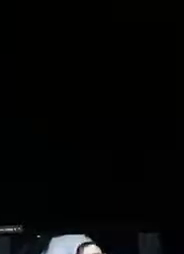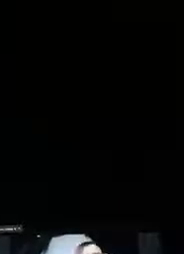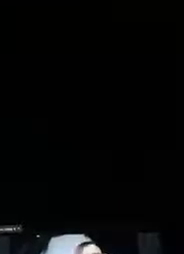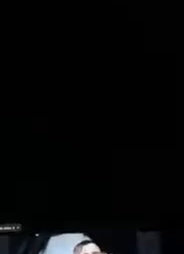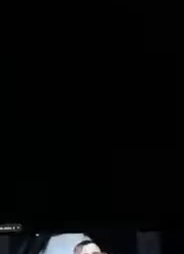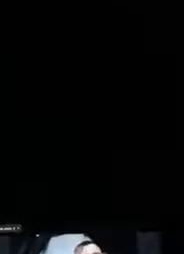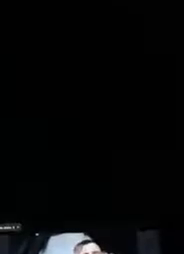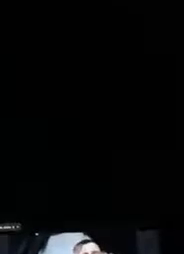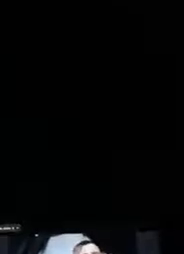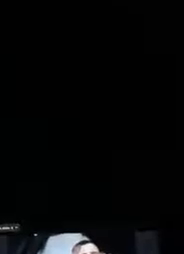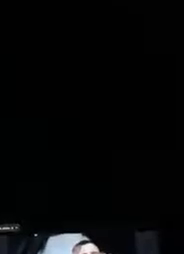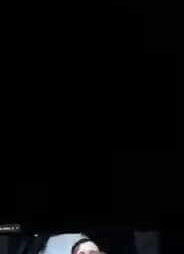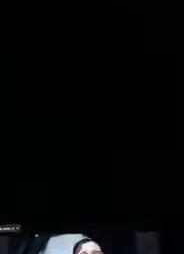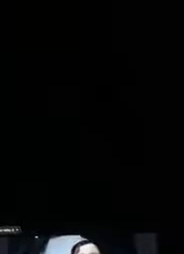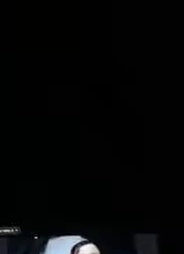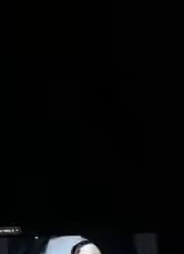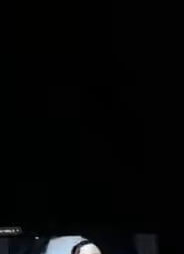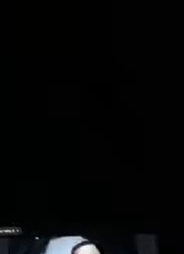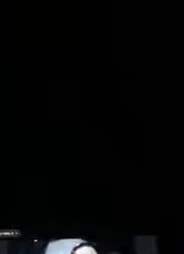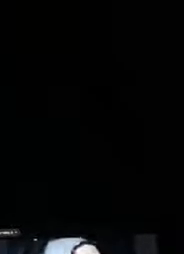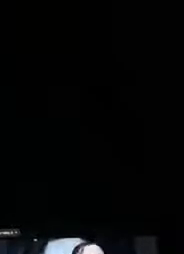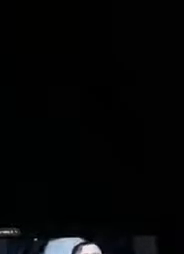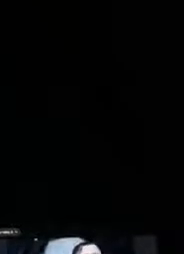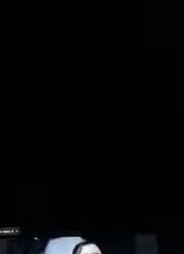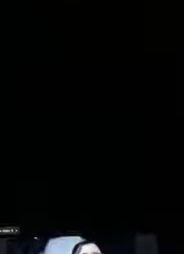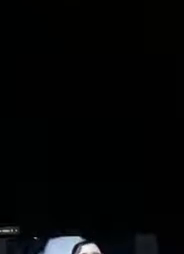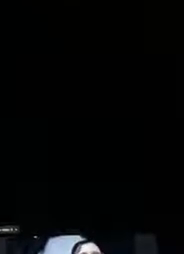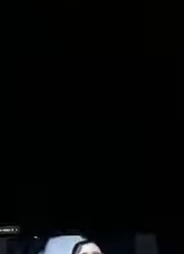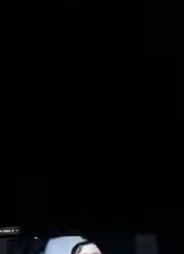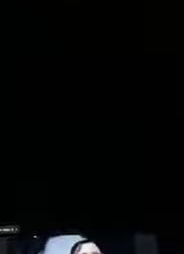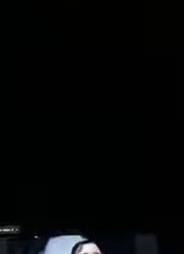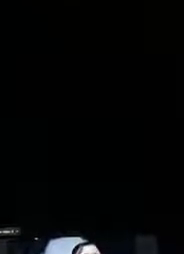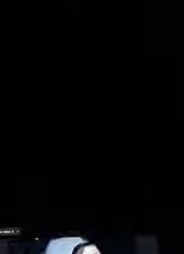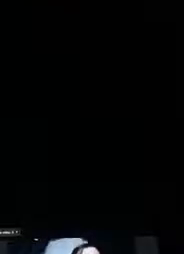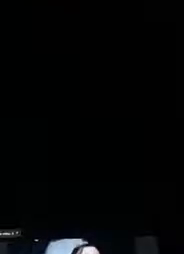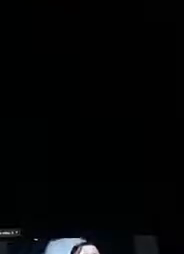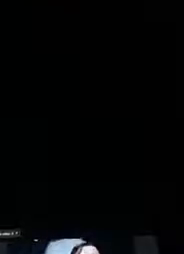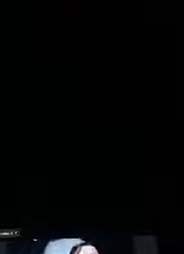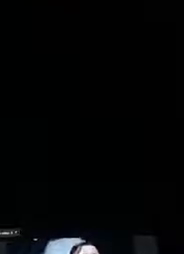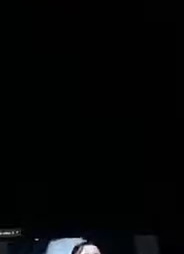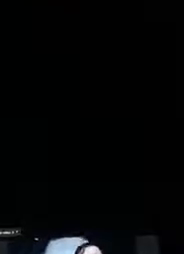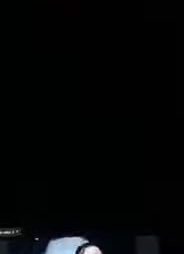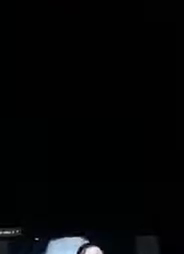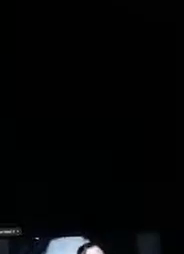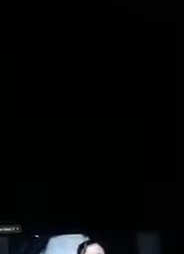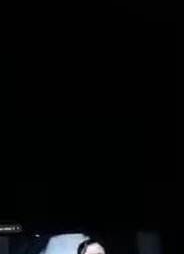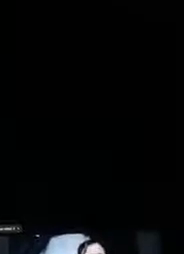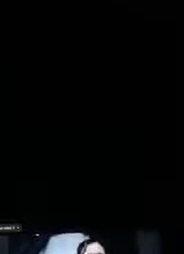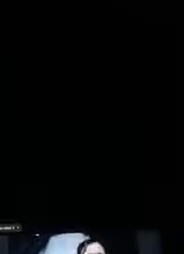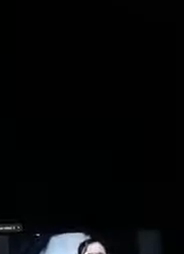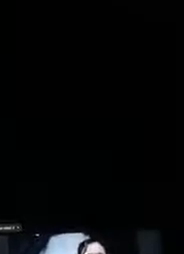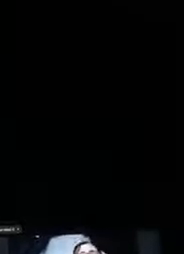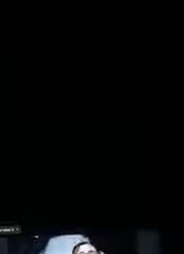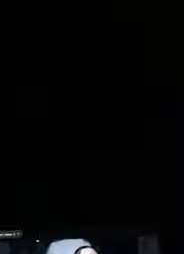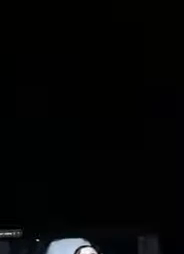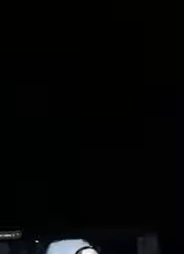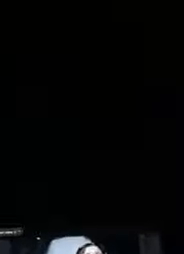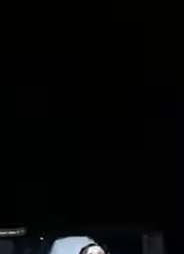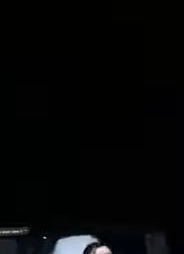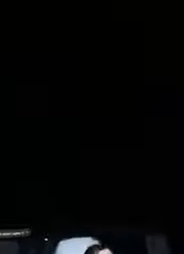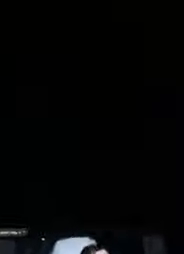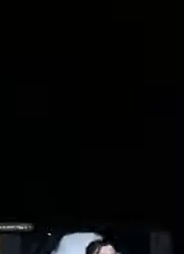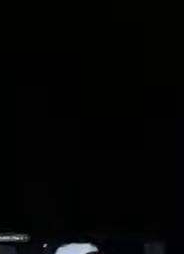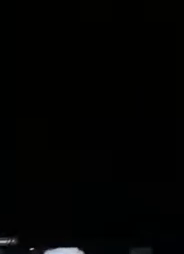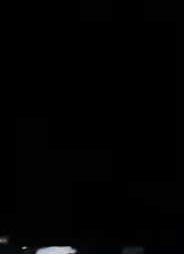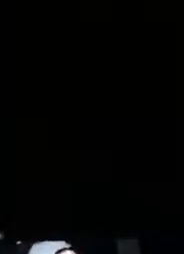como hermana me lo vi. Ella siempre fue un colegio oralista. Hermosa la seño, las compañeras,